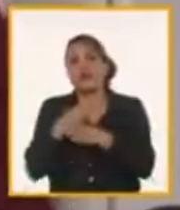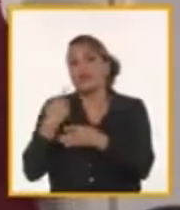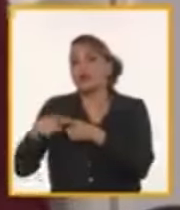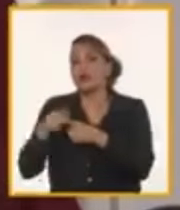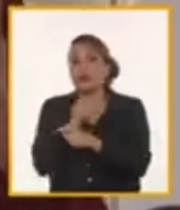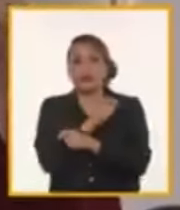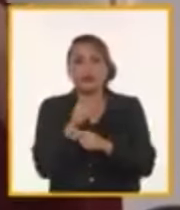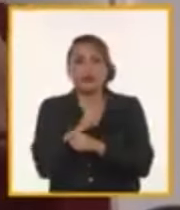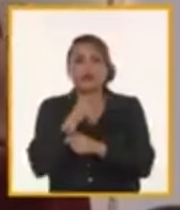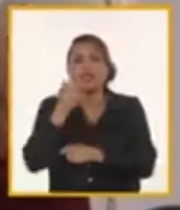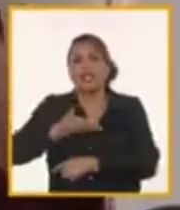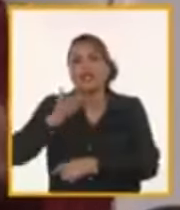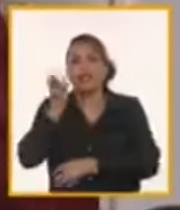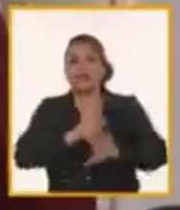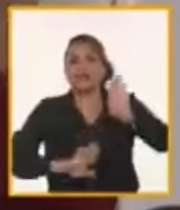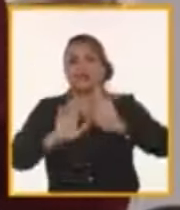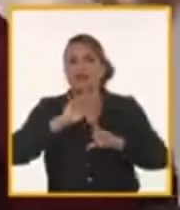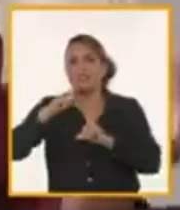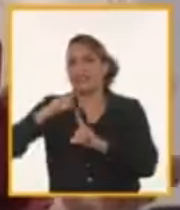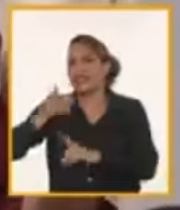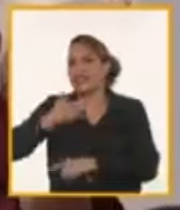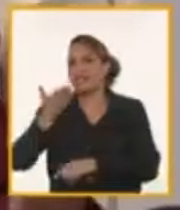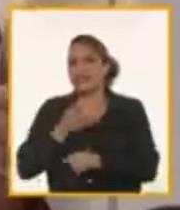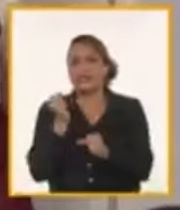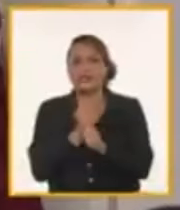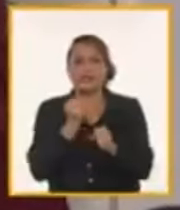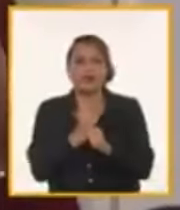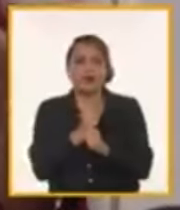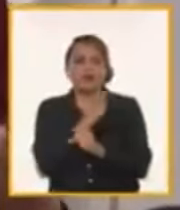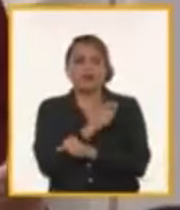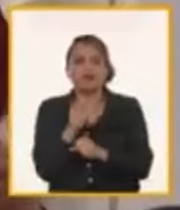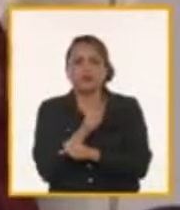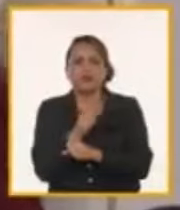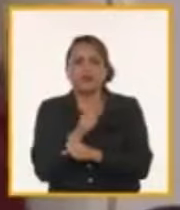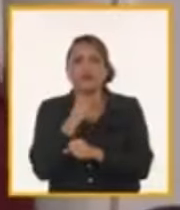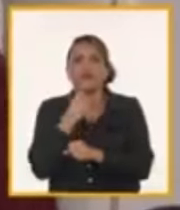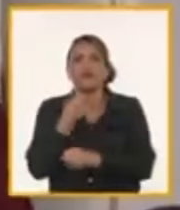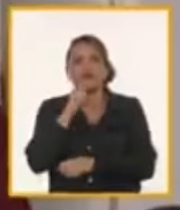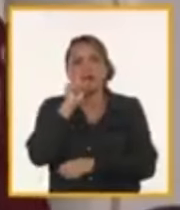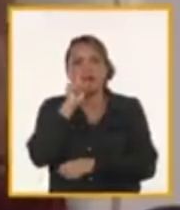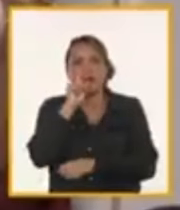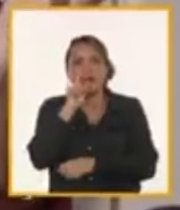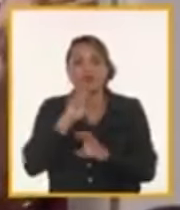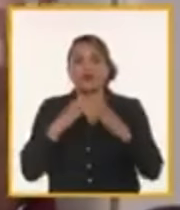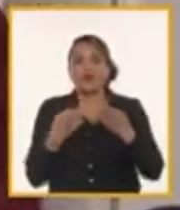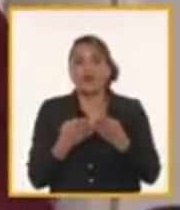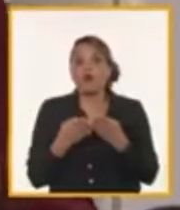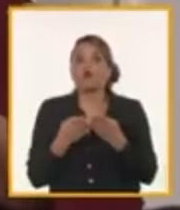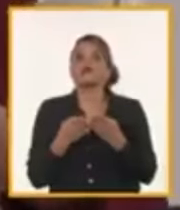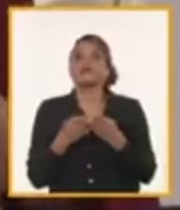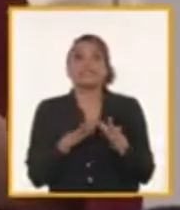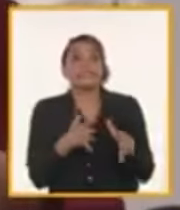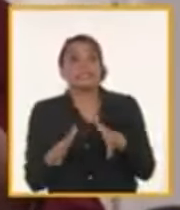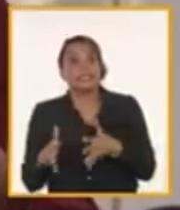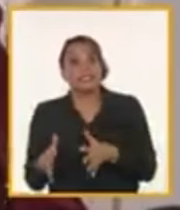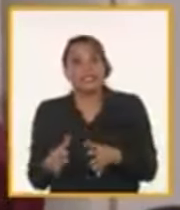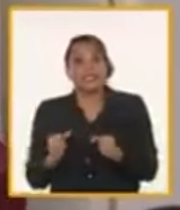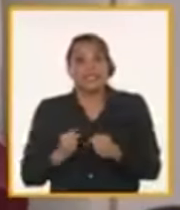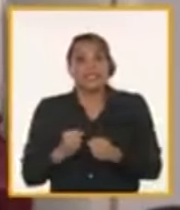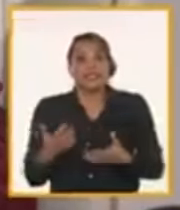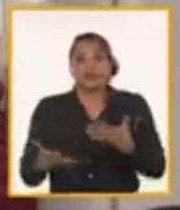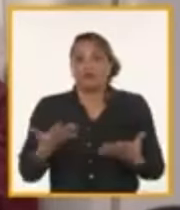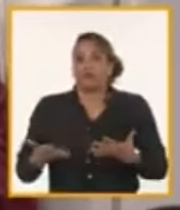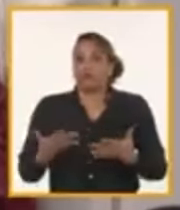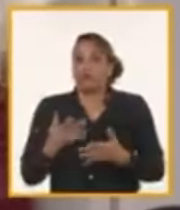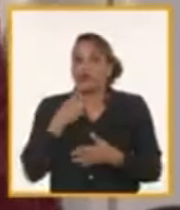defensas de tesis trabajo de curso de diploma los ejercicios finales los exámenes finales lo que se pensa también la dinámica